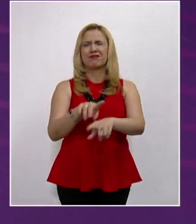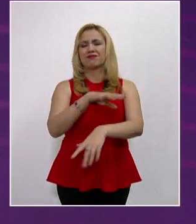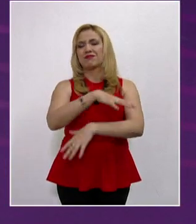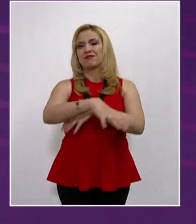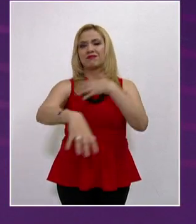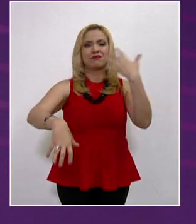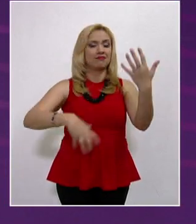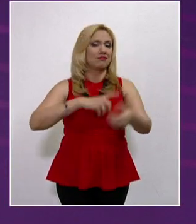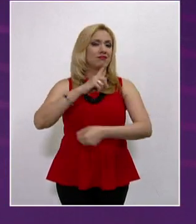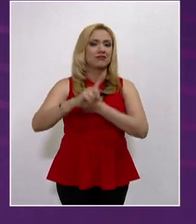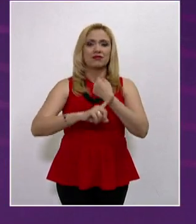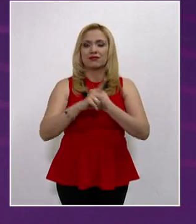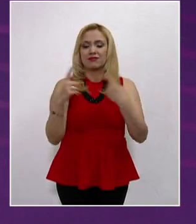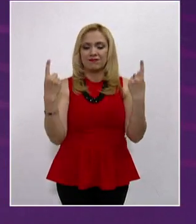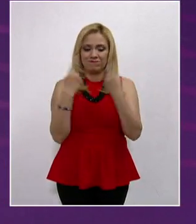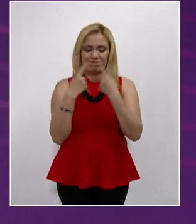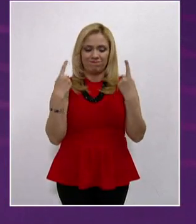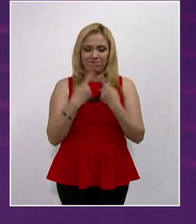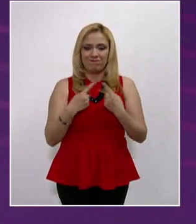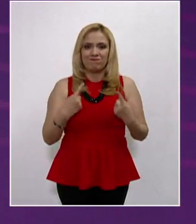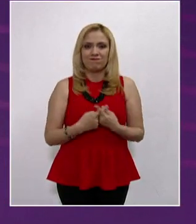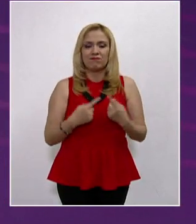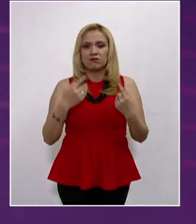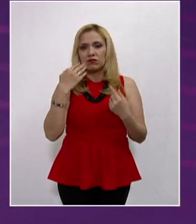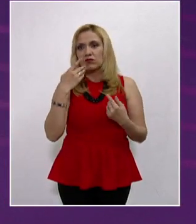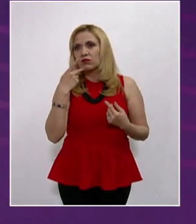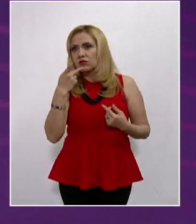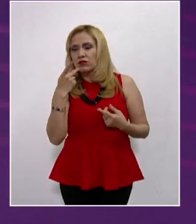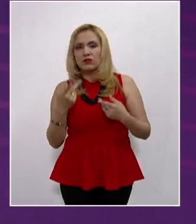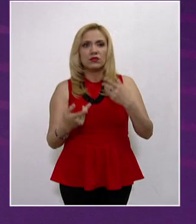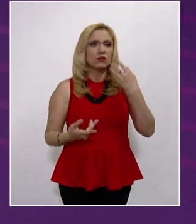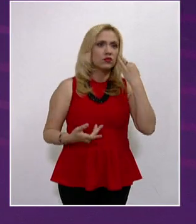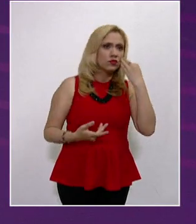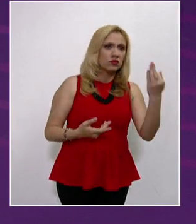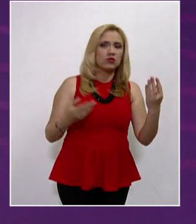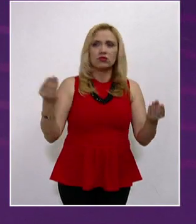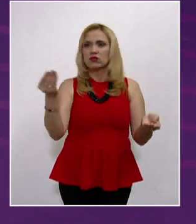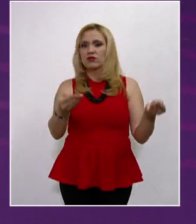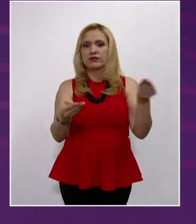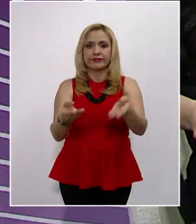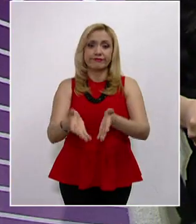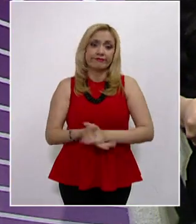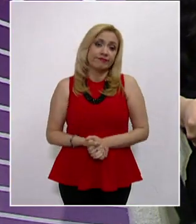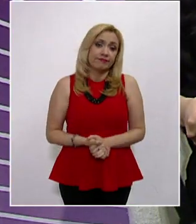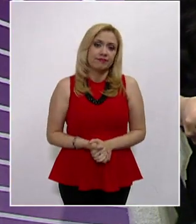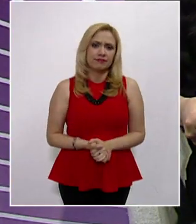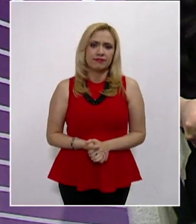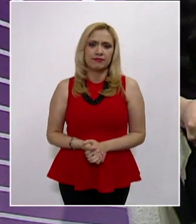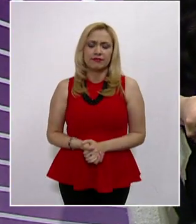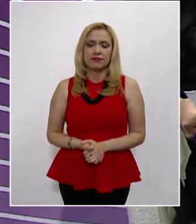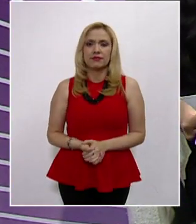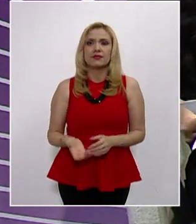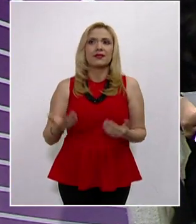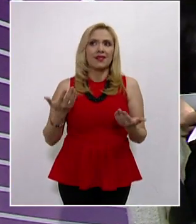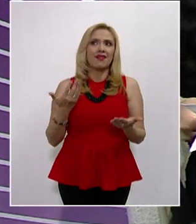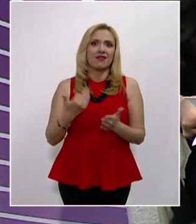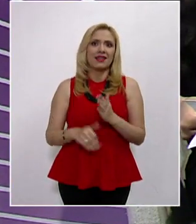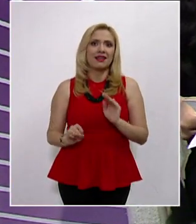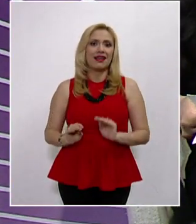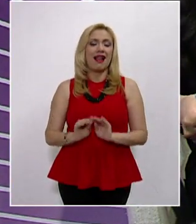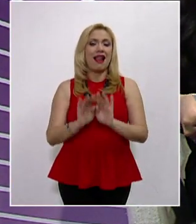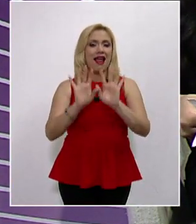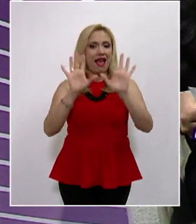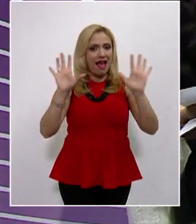demasiados problemas también en lo que son las rendiciones de cuentas, que es lo que queríamos ver al final. Claro, si no hay una claridad desde